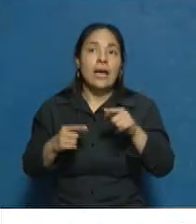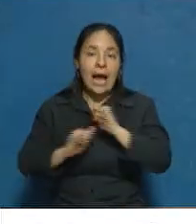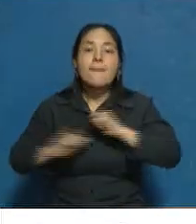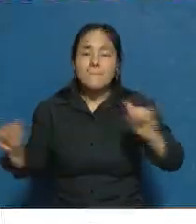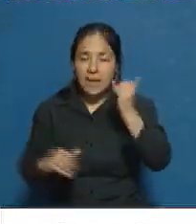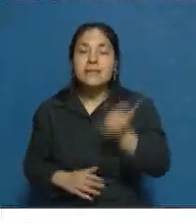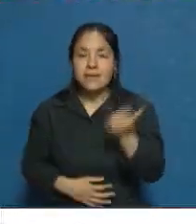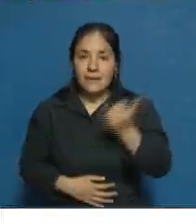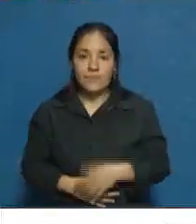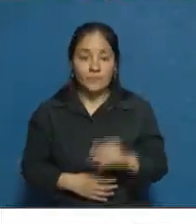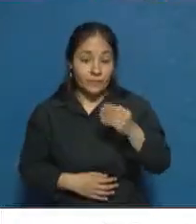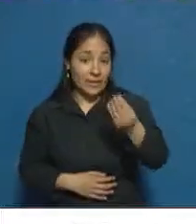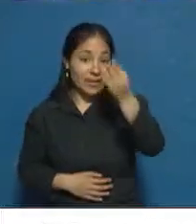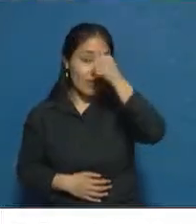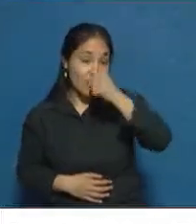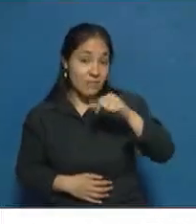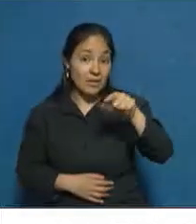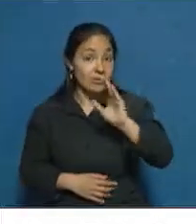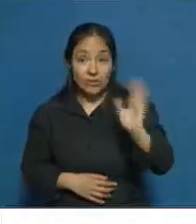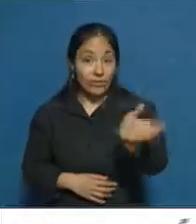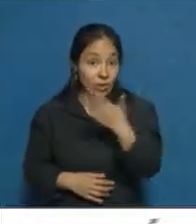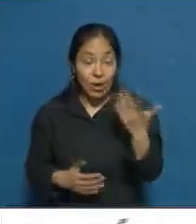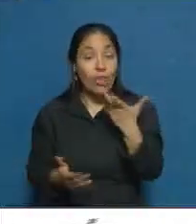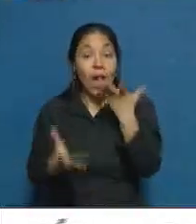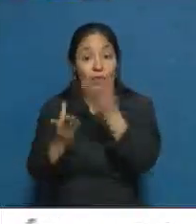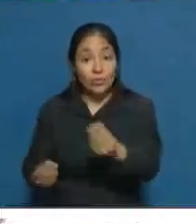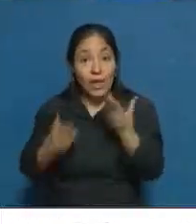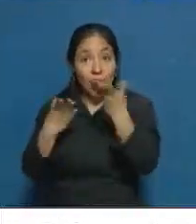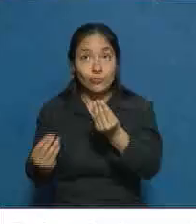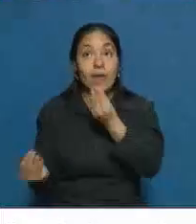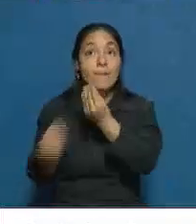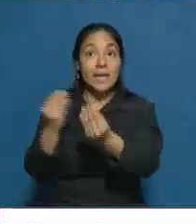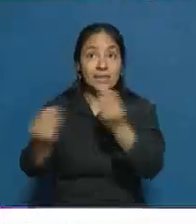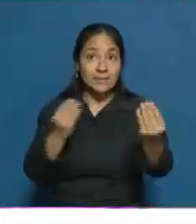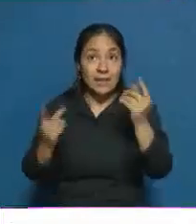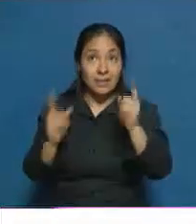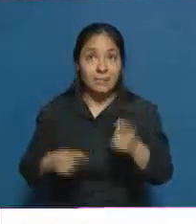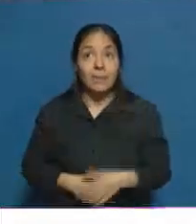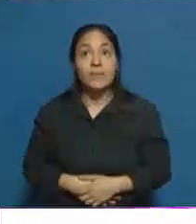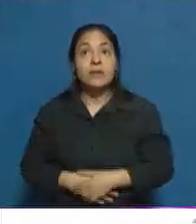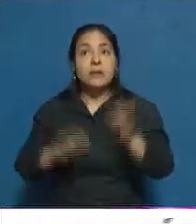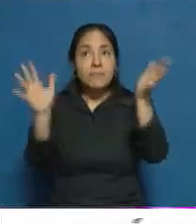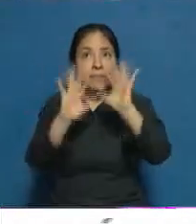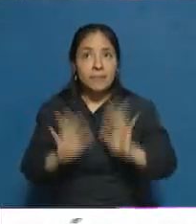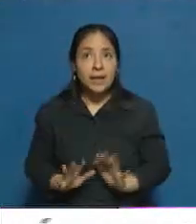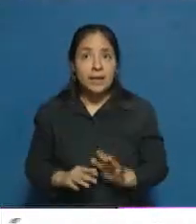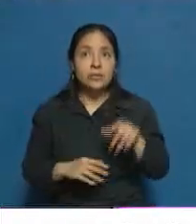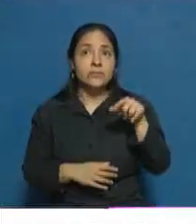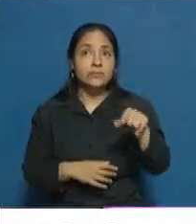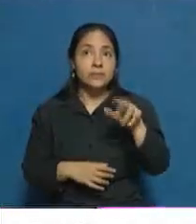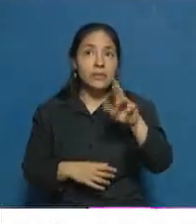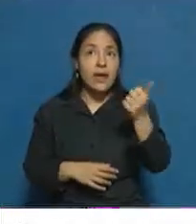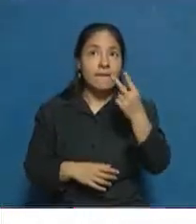que te decía, este fin de semana para que todos podamos colaborar y participar, ¿no es cierto? Bien, organizado de RAIP